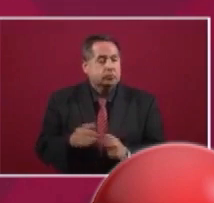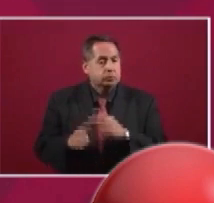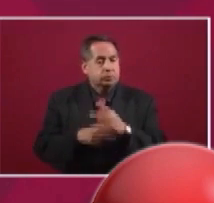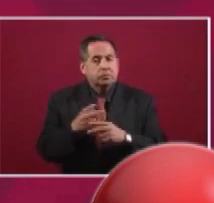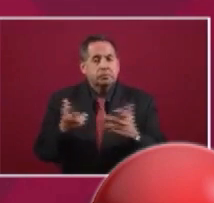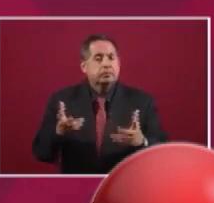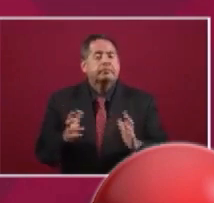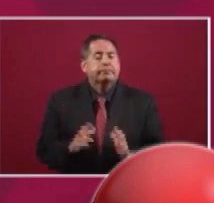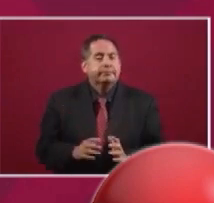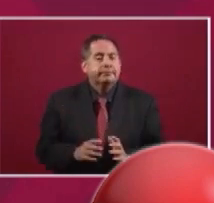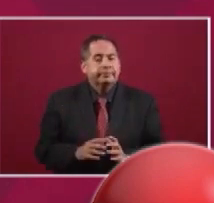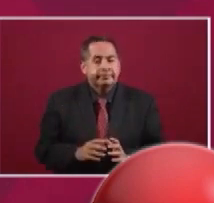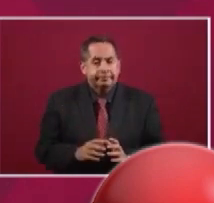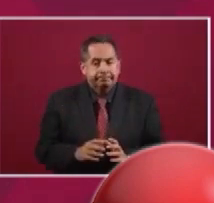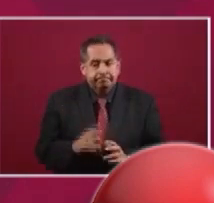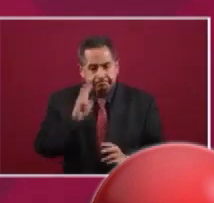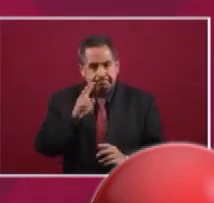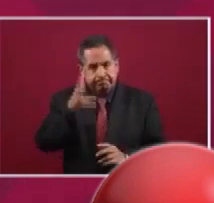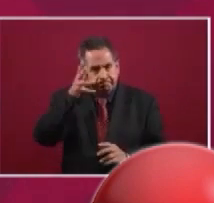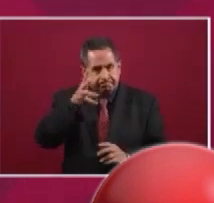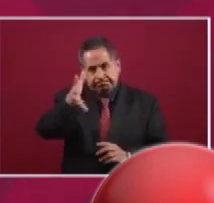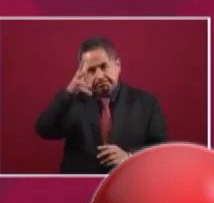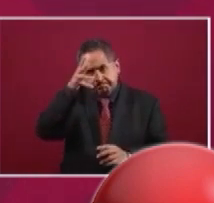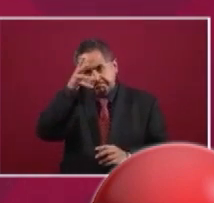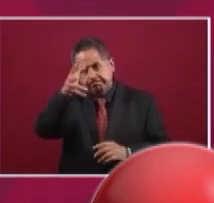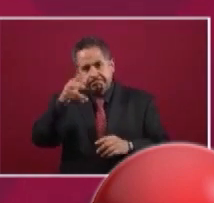íbamos a ver hacia adelante,